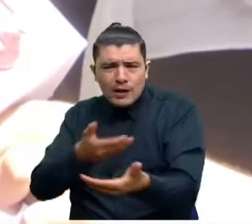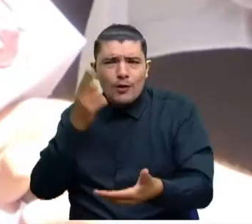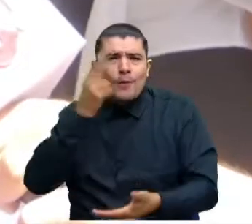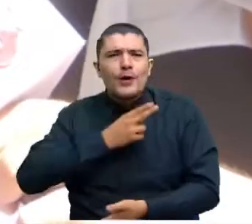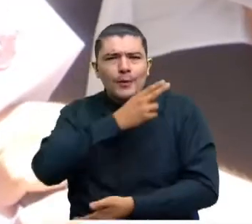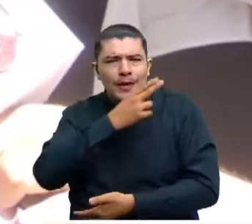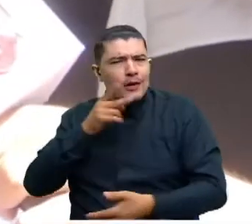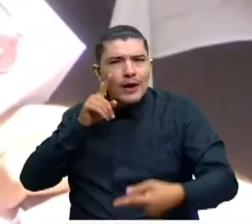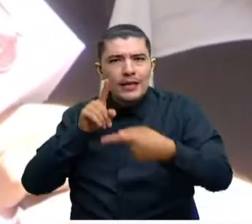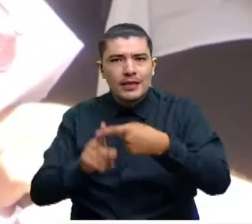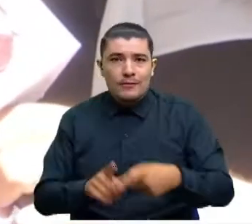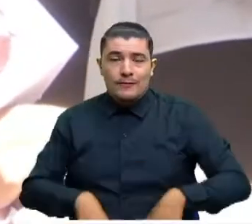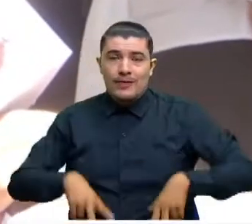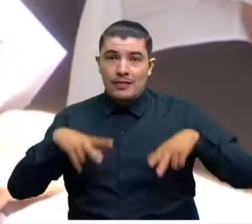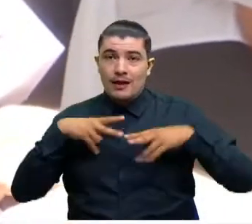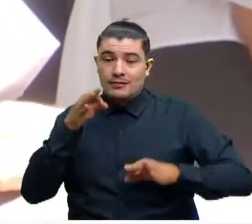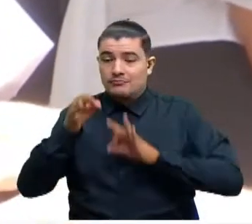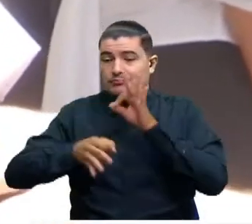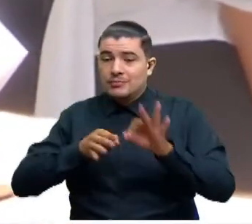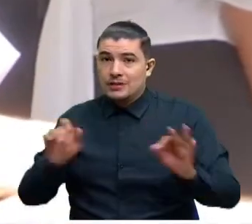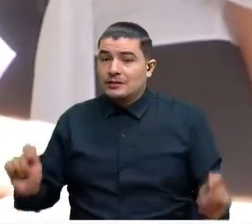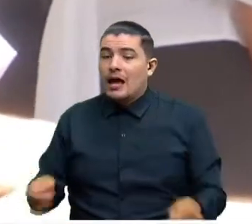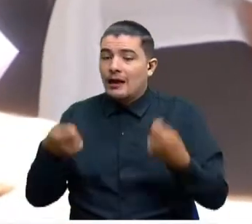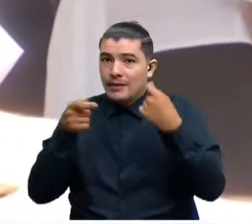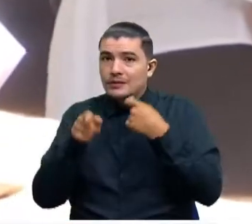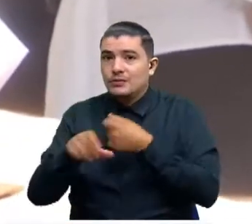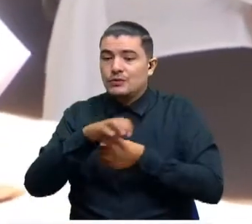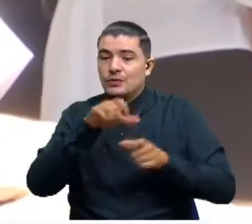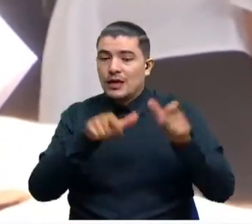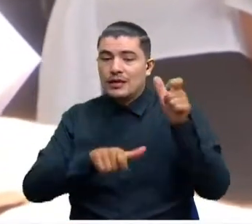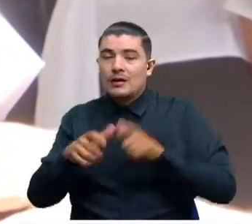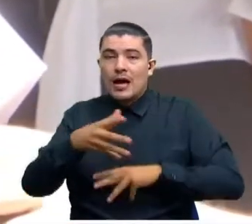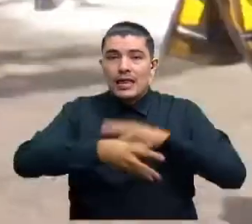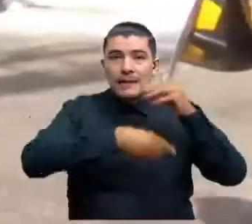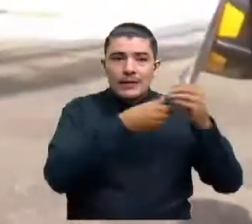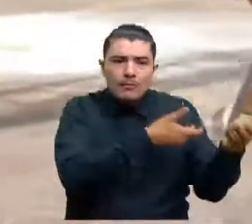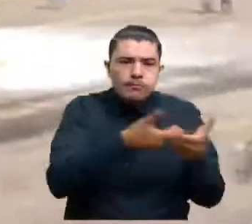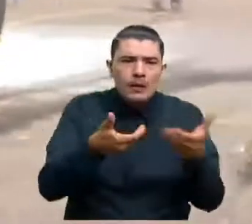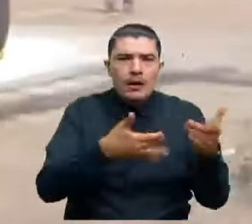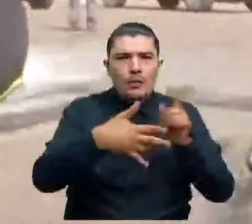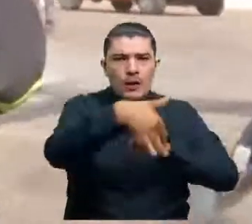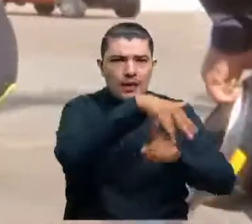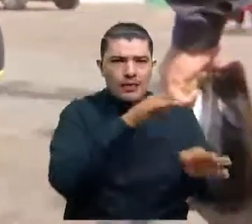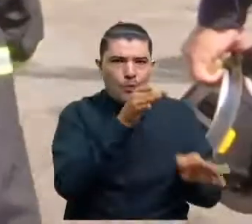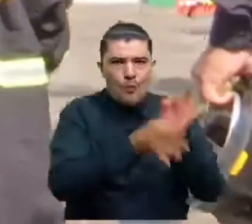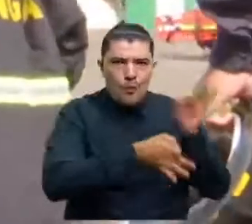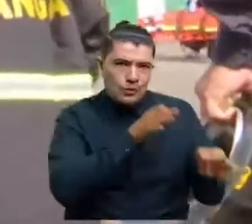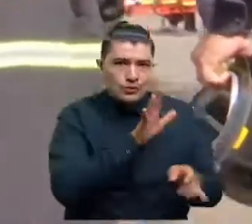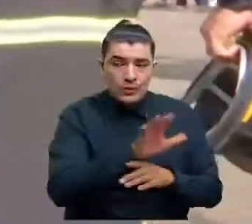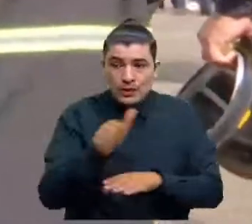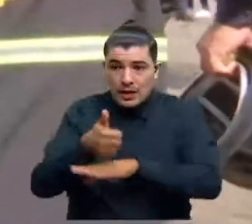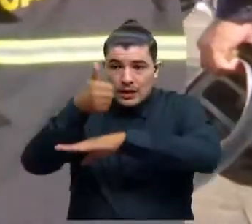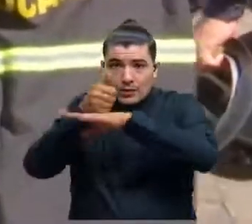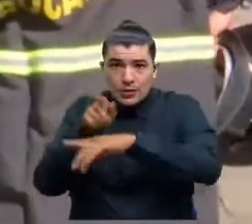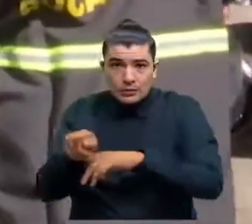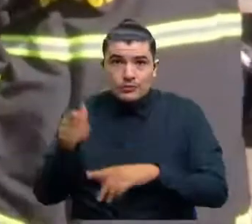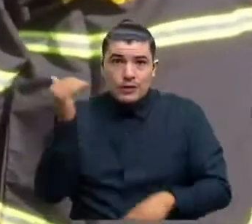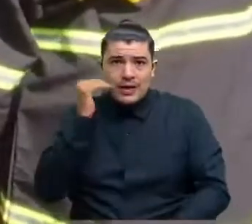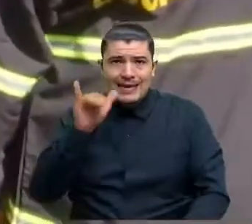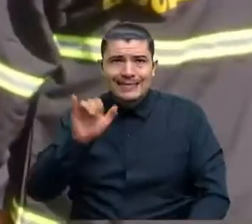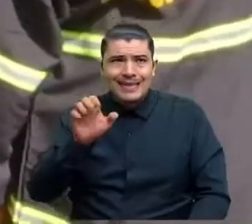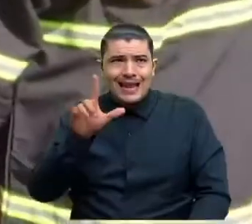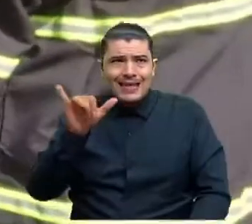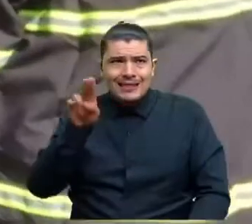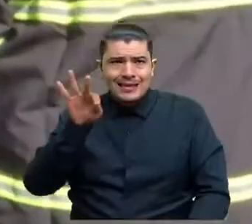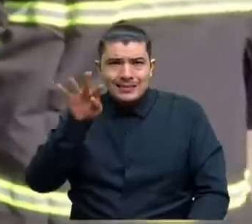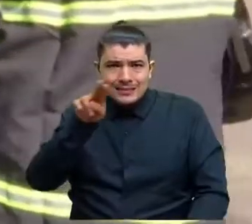salvar la vida de los ciudadanos y de proteger el medio ambiente, y su directora Yelixa ha estado muy comprometida para que eso sea